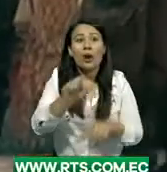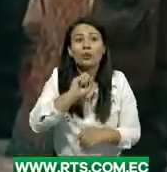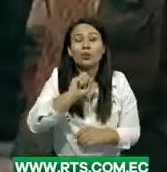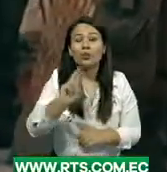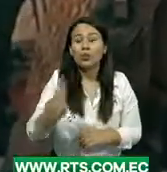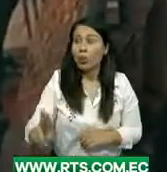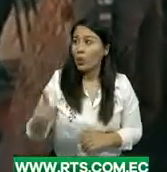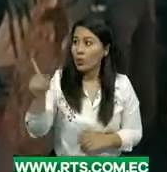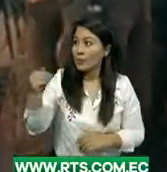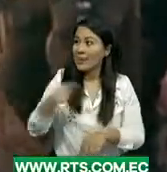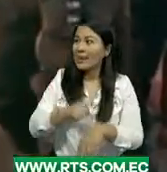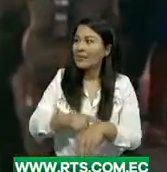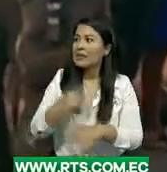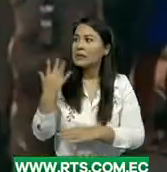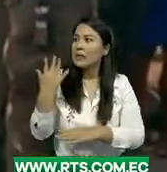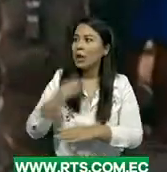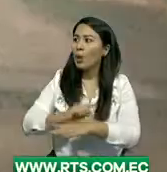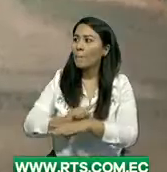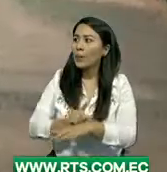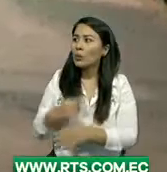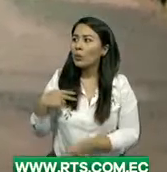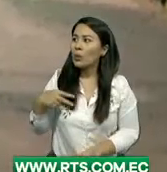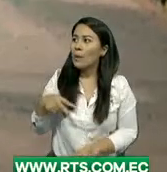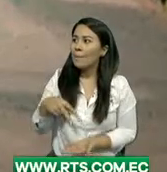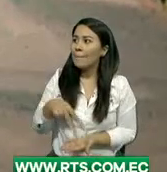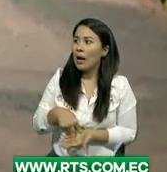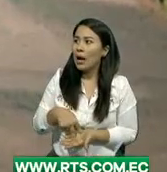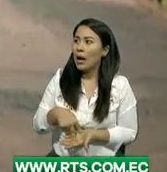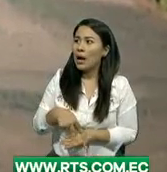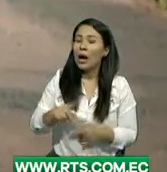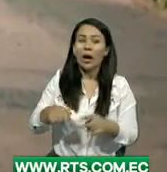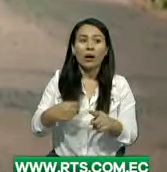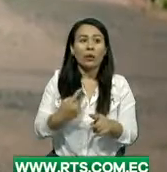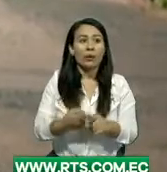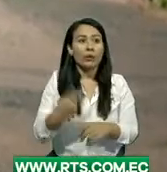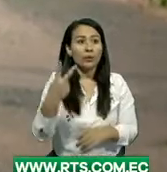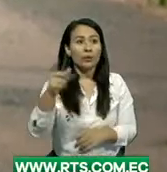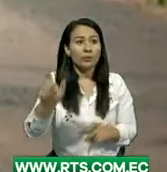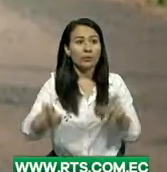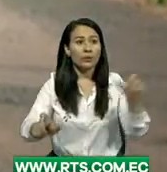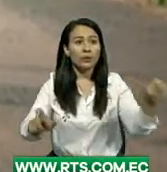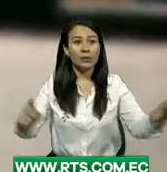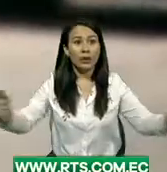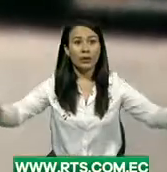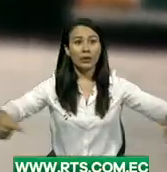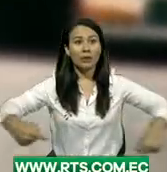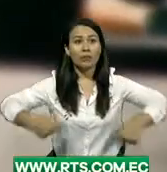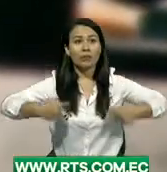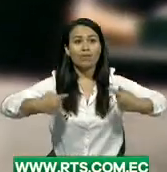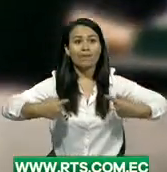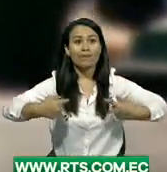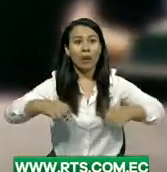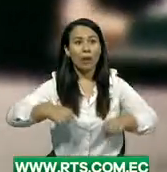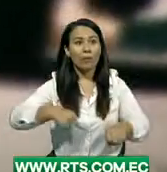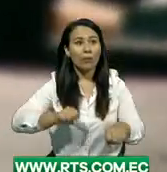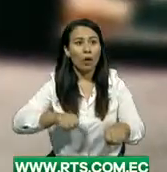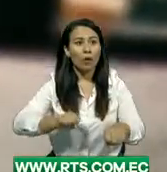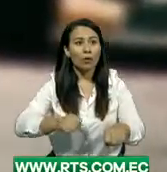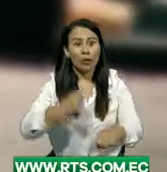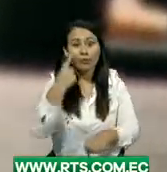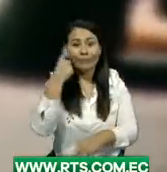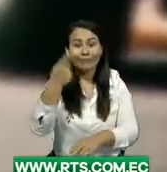esta esquina por aproximadamente 5 minutos de repente empezó a caminar pero todos los sujetos que aparecieron en una motocicleta lo interceptaron